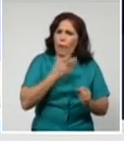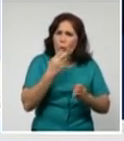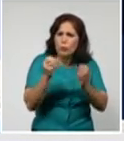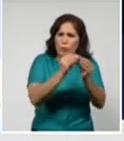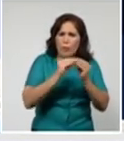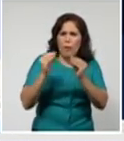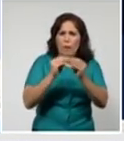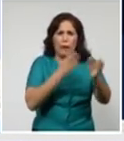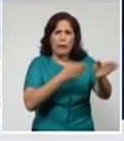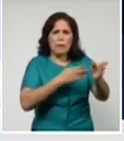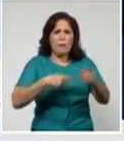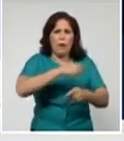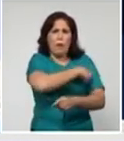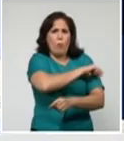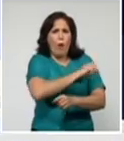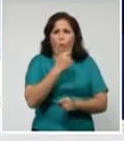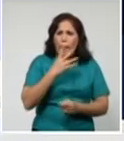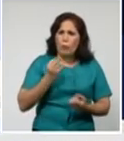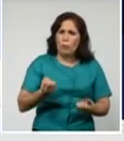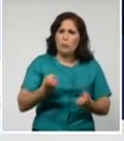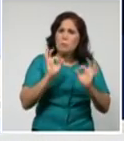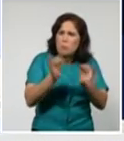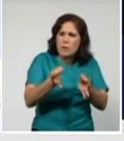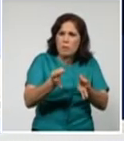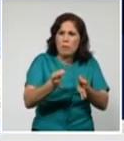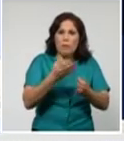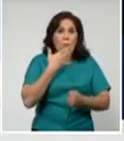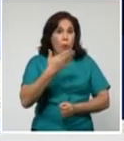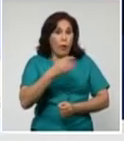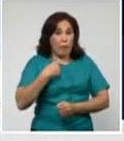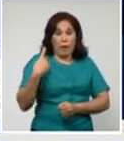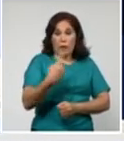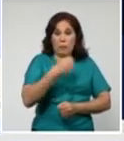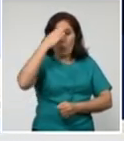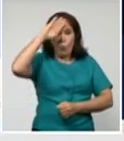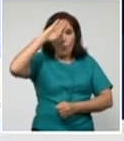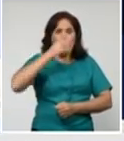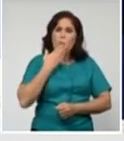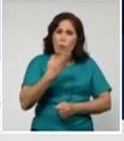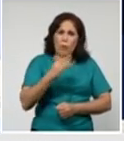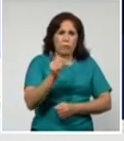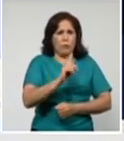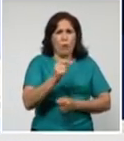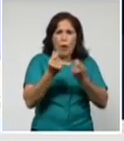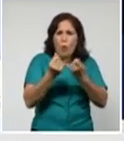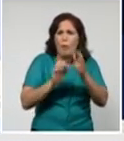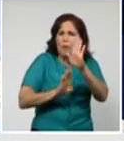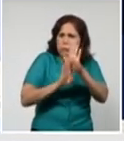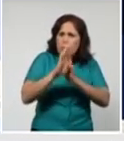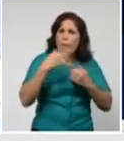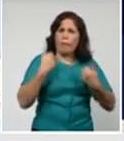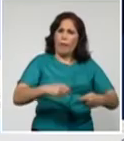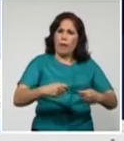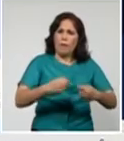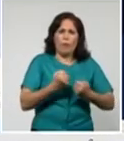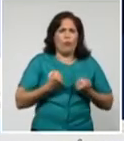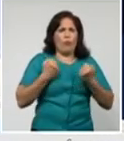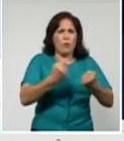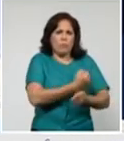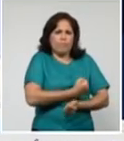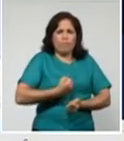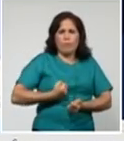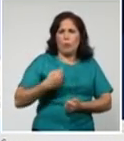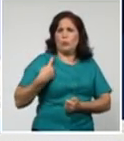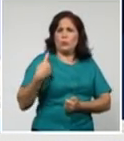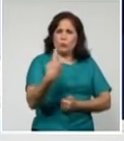indisciplina, pero no son nada buenos para nuestro país, que está haciendo un esfuerzo, que se sacrifica,